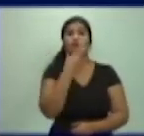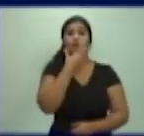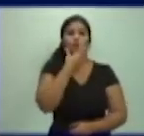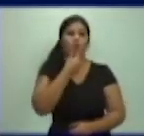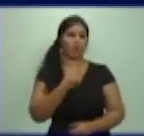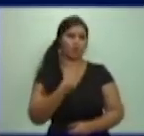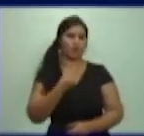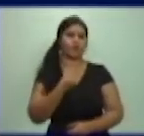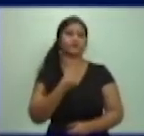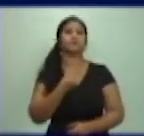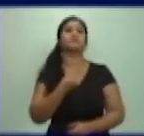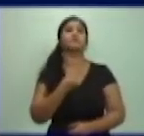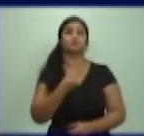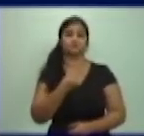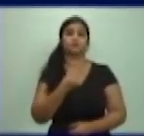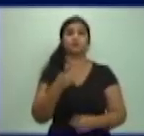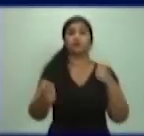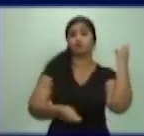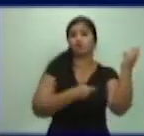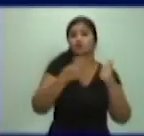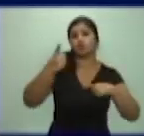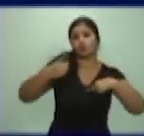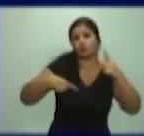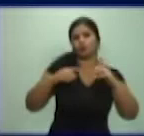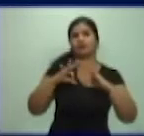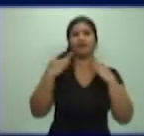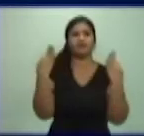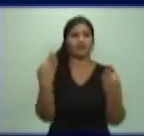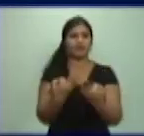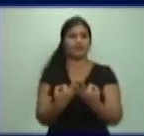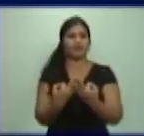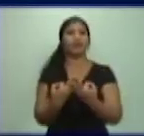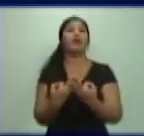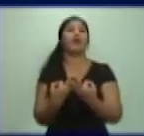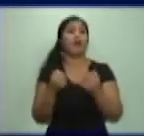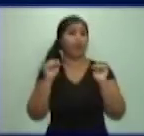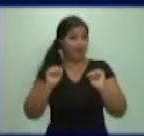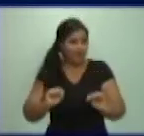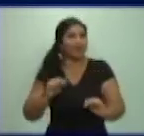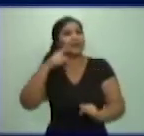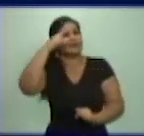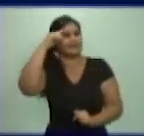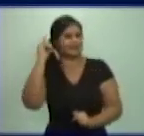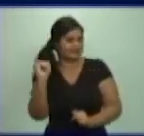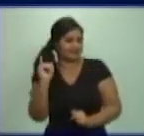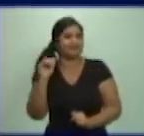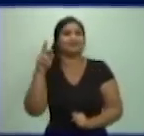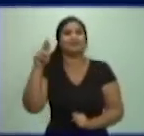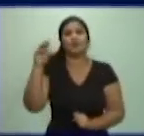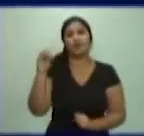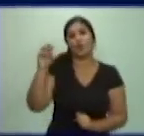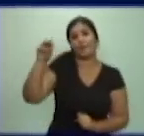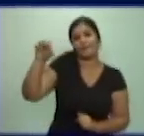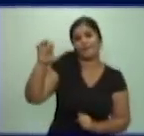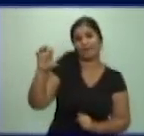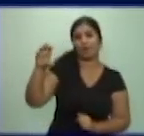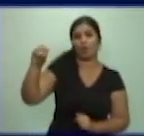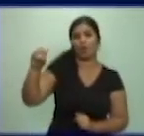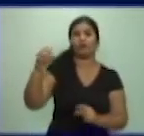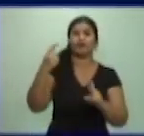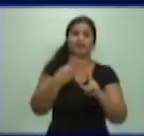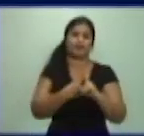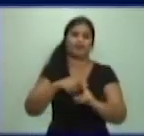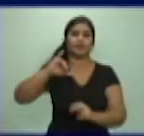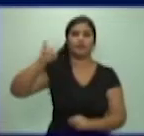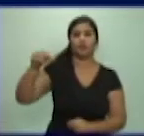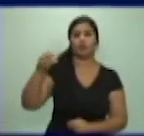obra estamos hablando? Efectivamente, ahora sí es Romeo y Julieta de William Shakespeare. Y por último,